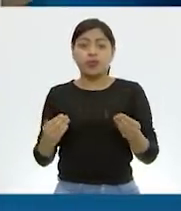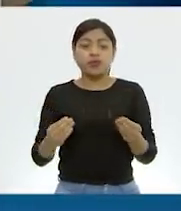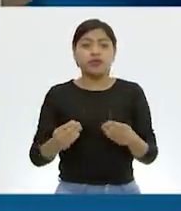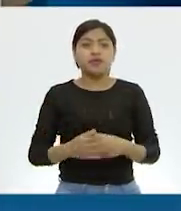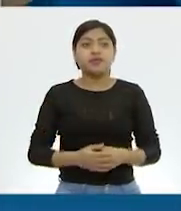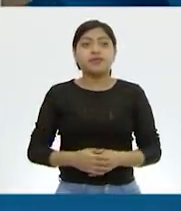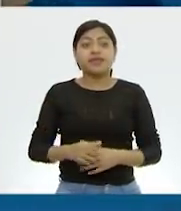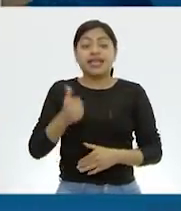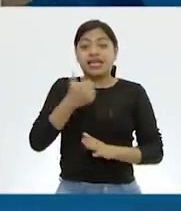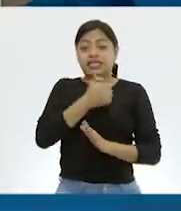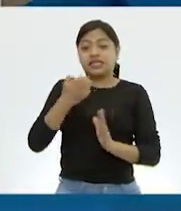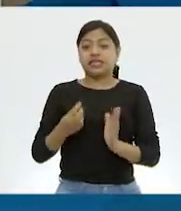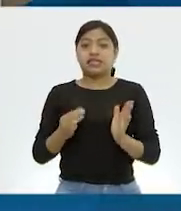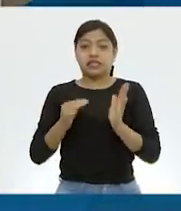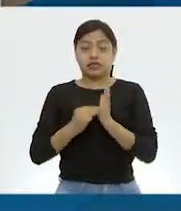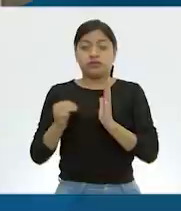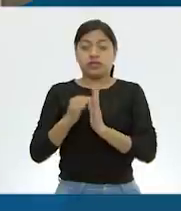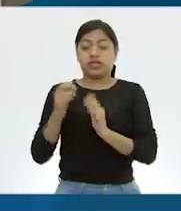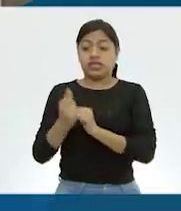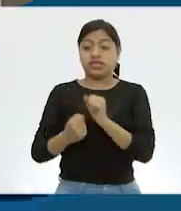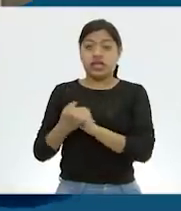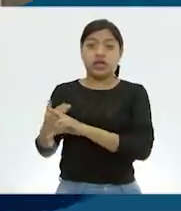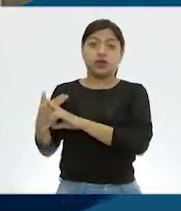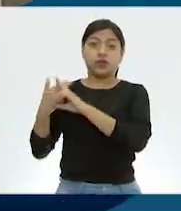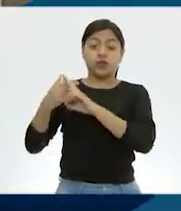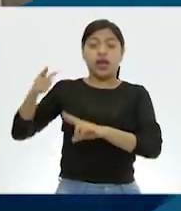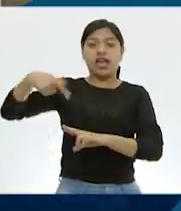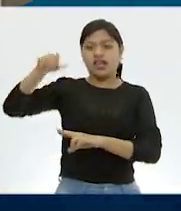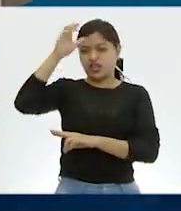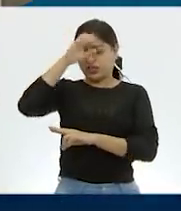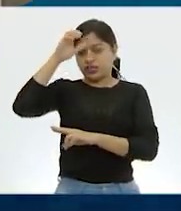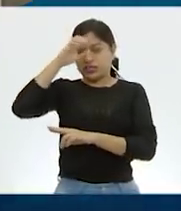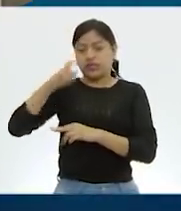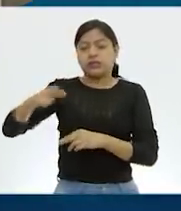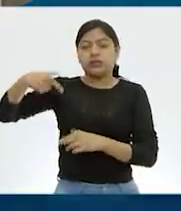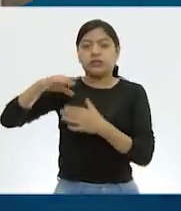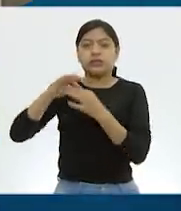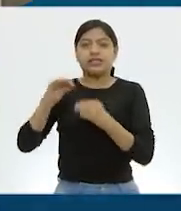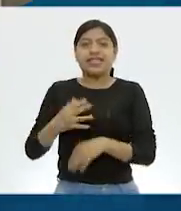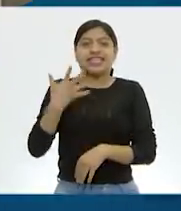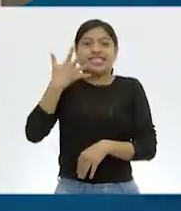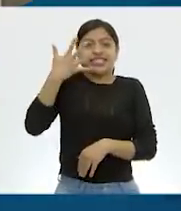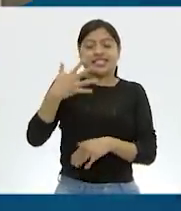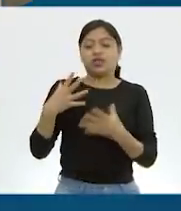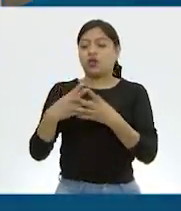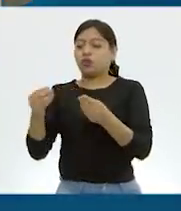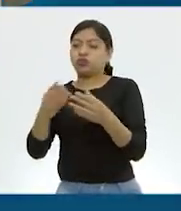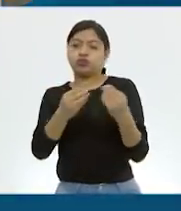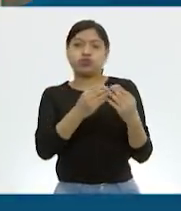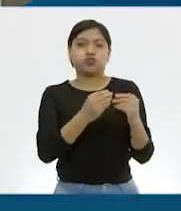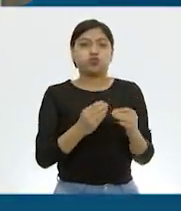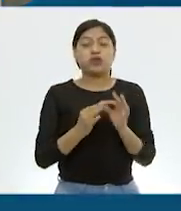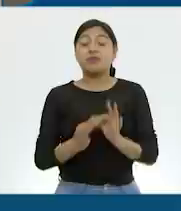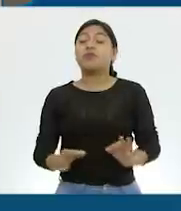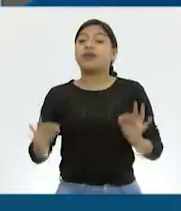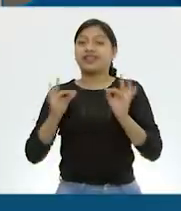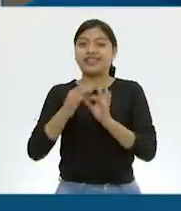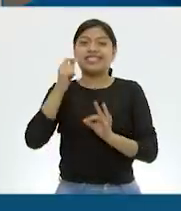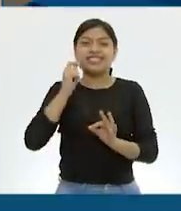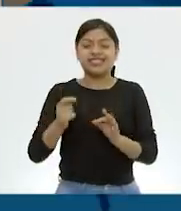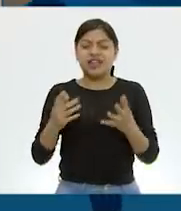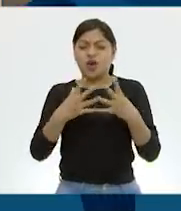últimos 600 millones de años han ocurrido lo que los científicos llamamos 5 extinciones masivas. Las extinciones masivas tienen